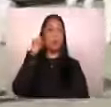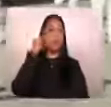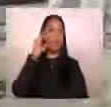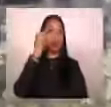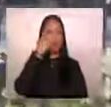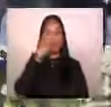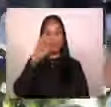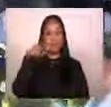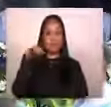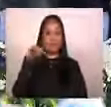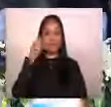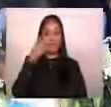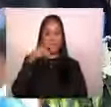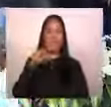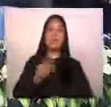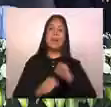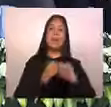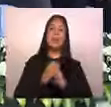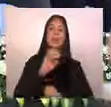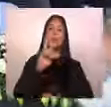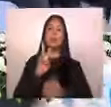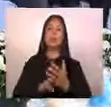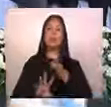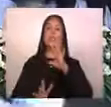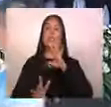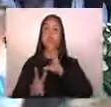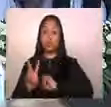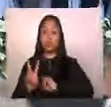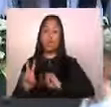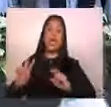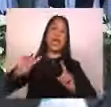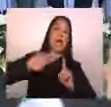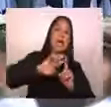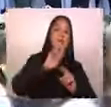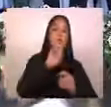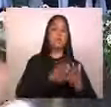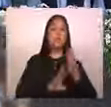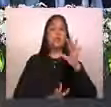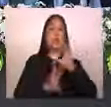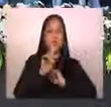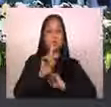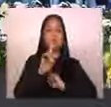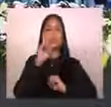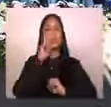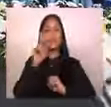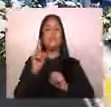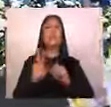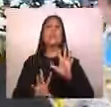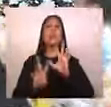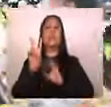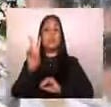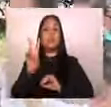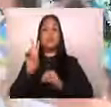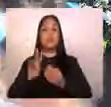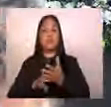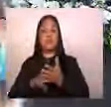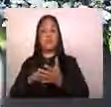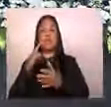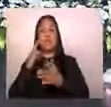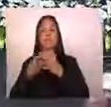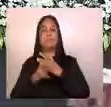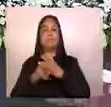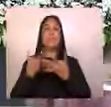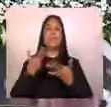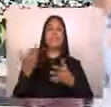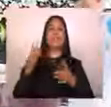Cesam Argueta. Del año 2002 a 2011 fue conocida como Banda de Guerra. De 2012 en adelante es